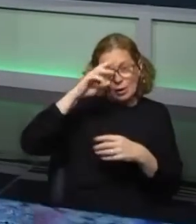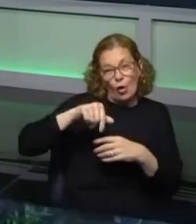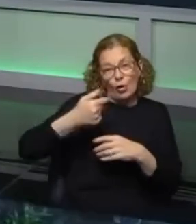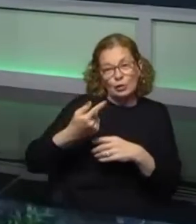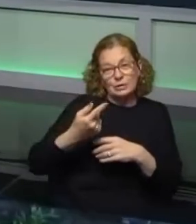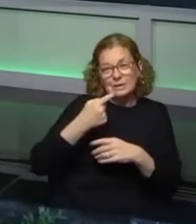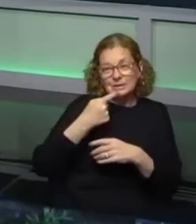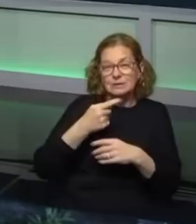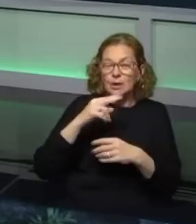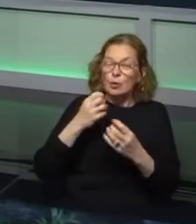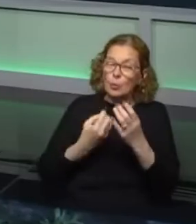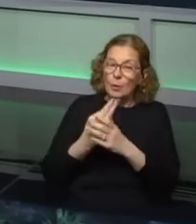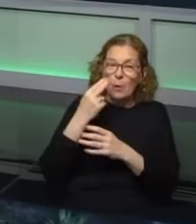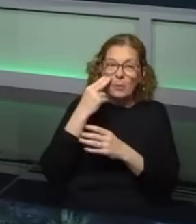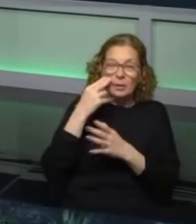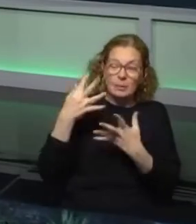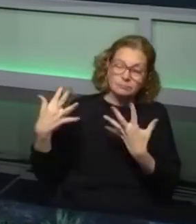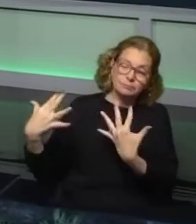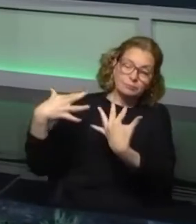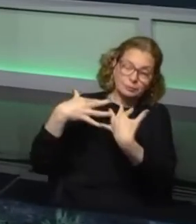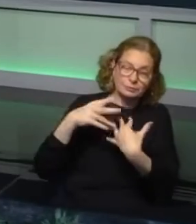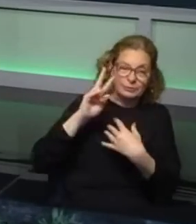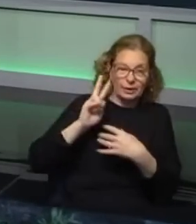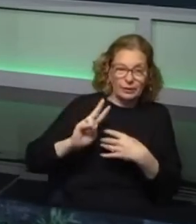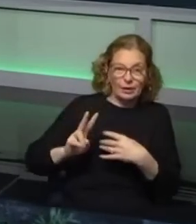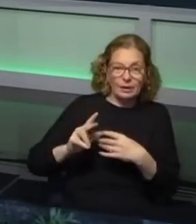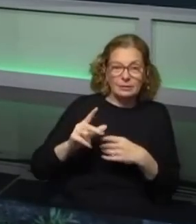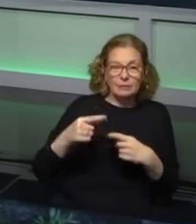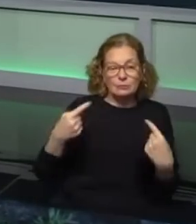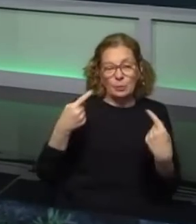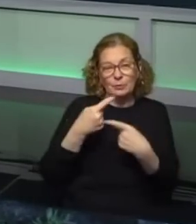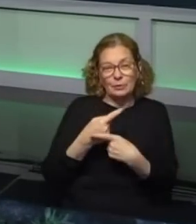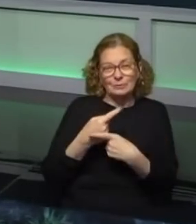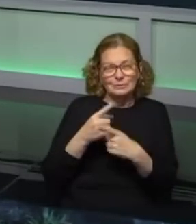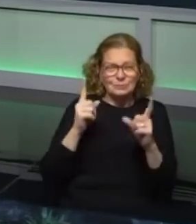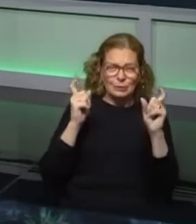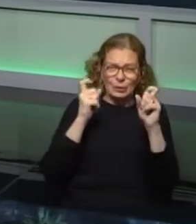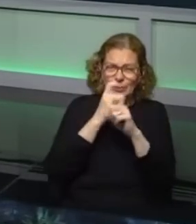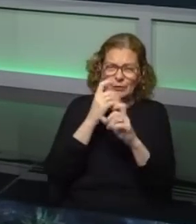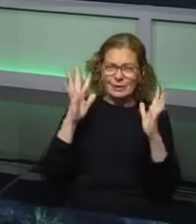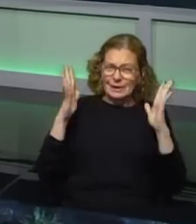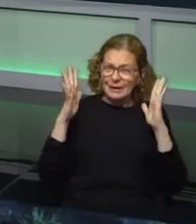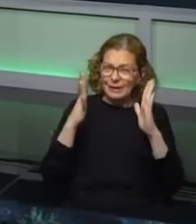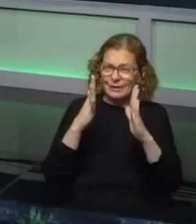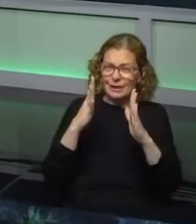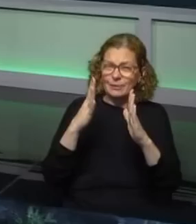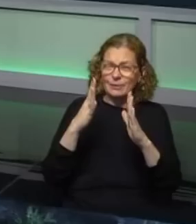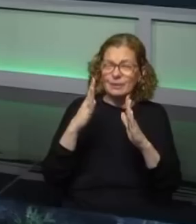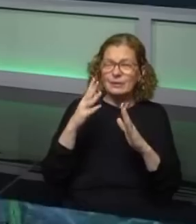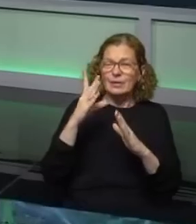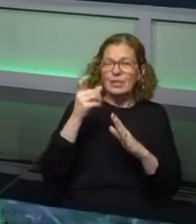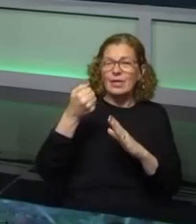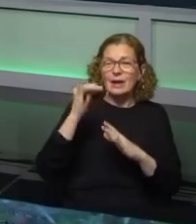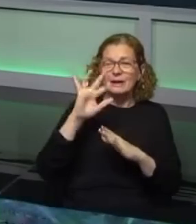ha generado nuevos problemas para los migrantes venezolanos que están enfrentando duros momentos en la selva del Darién o en el tapón del